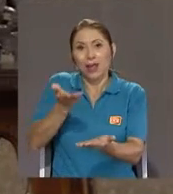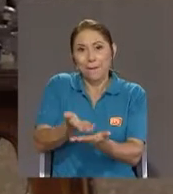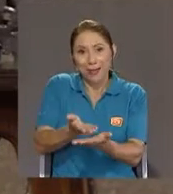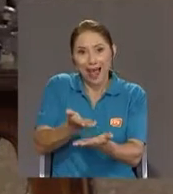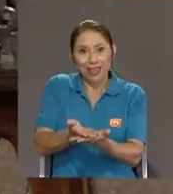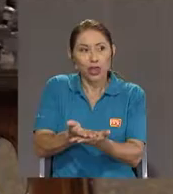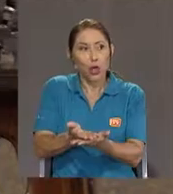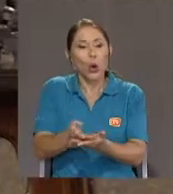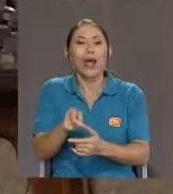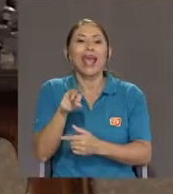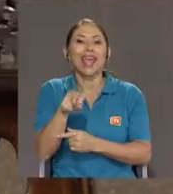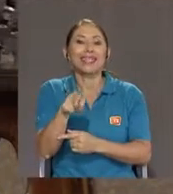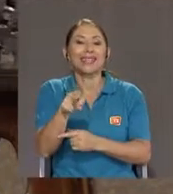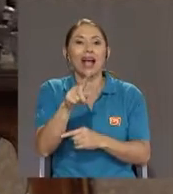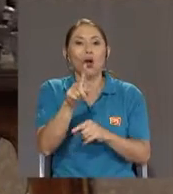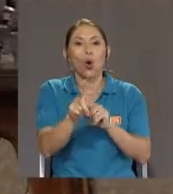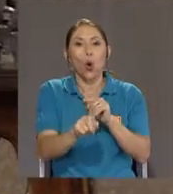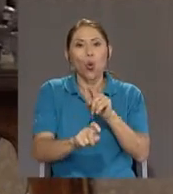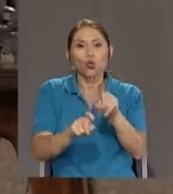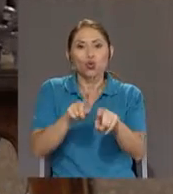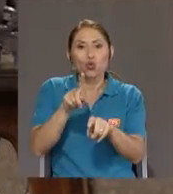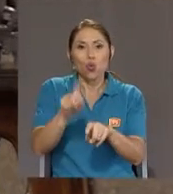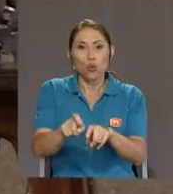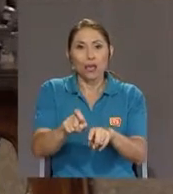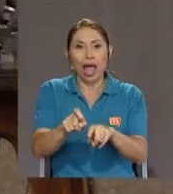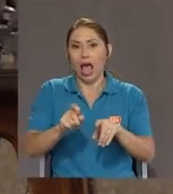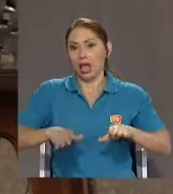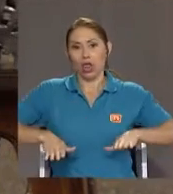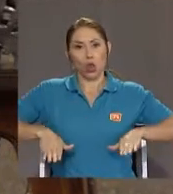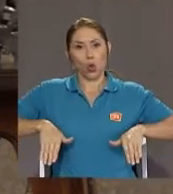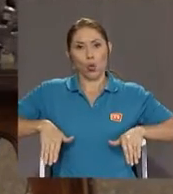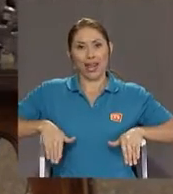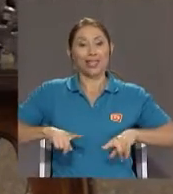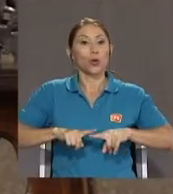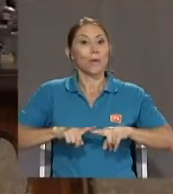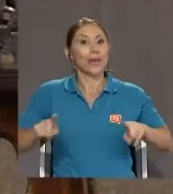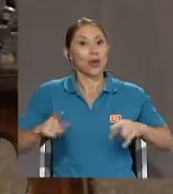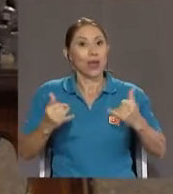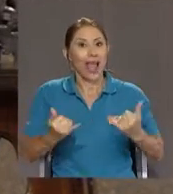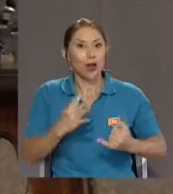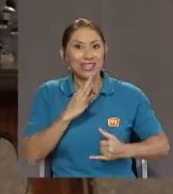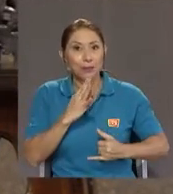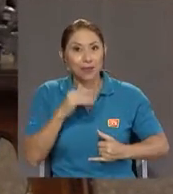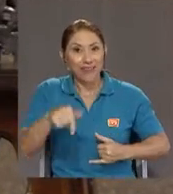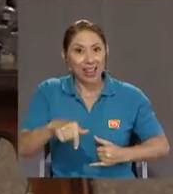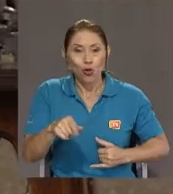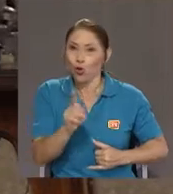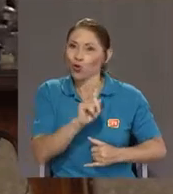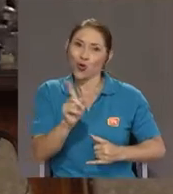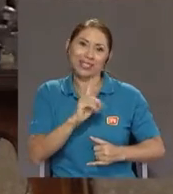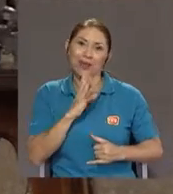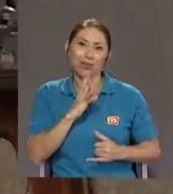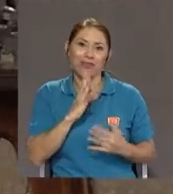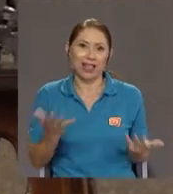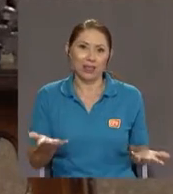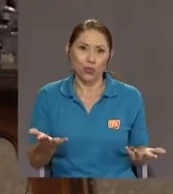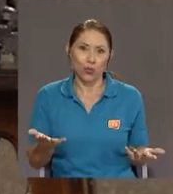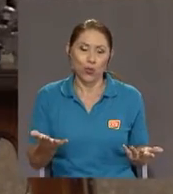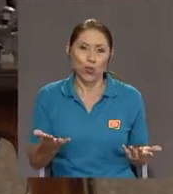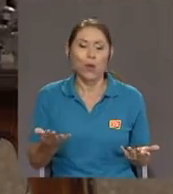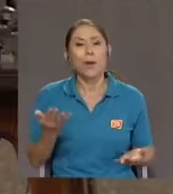esa consulta a la sala no lo hubiera hecho, de lo que estamos hablando ahora no estaremos hablando.